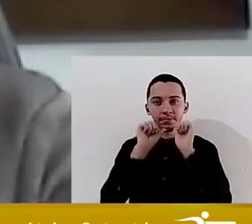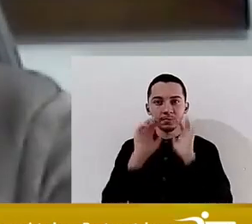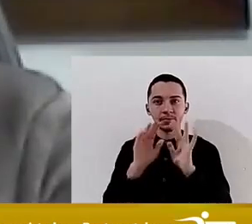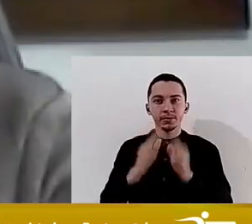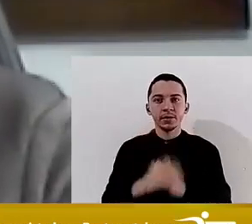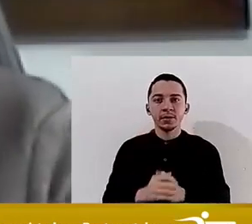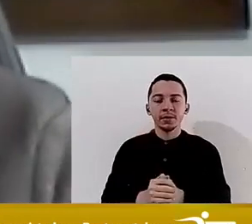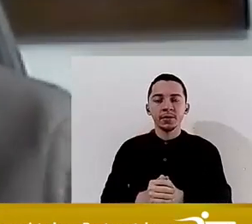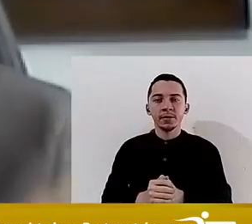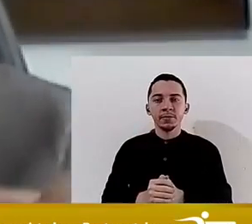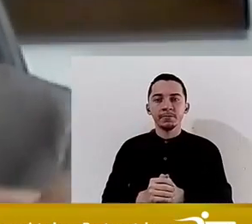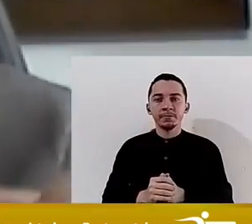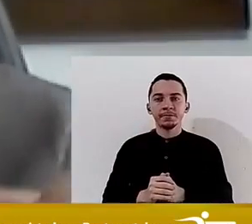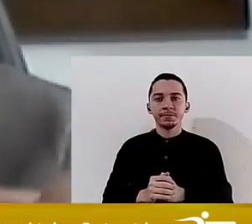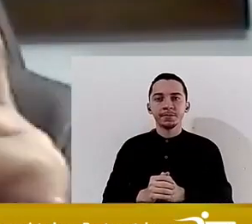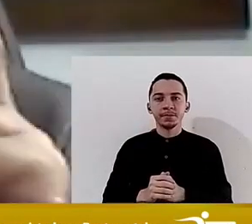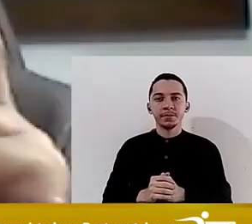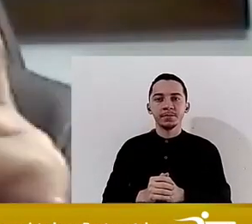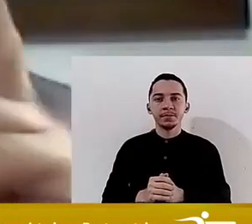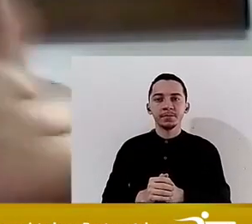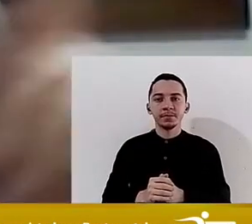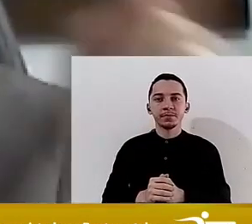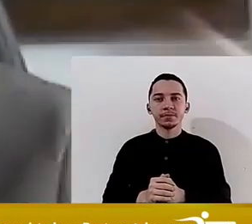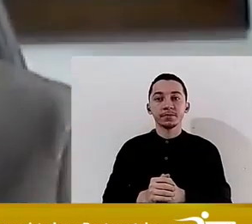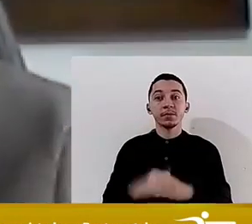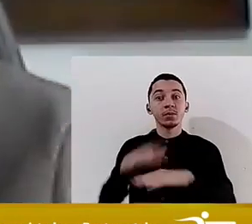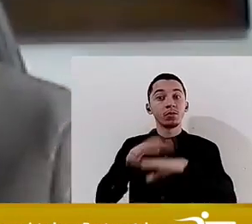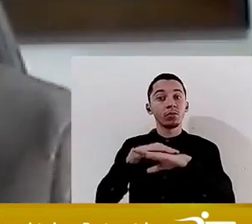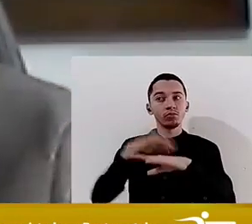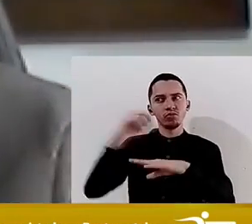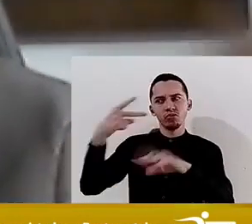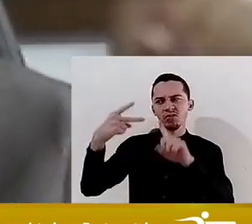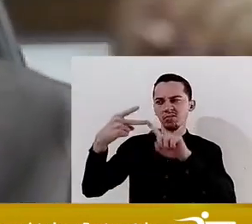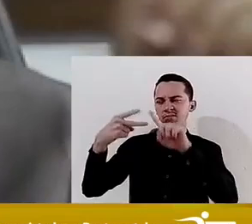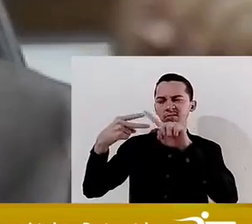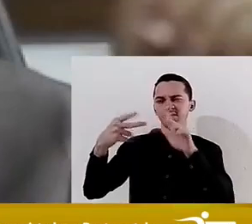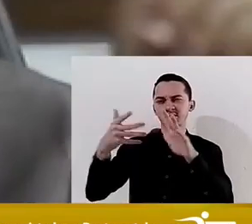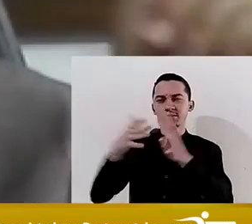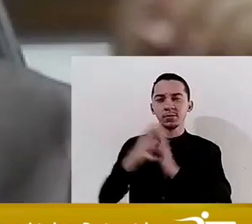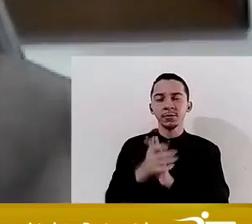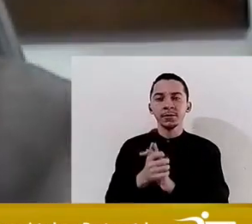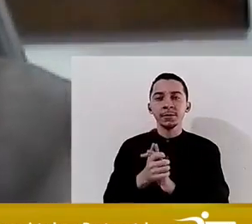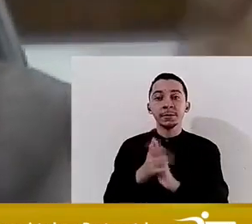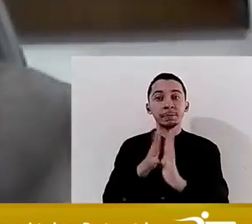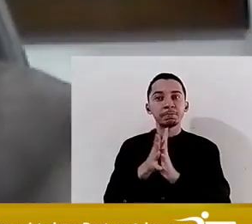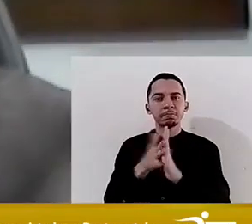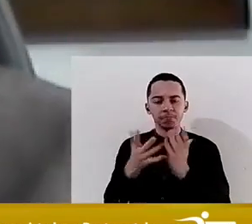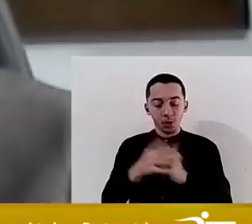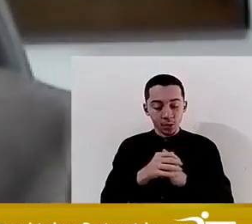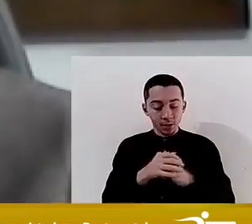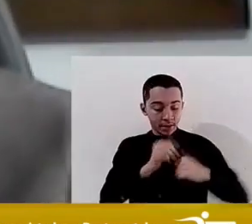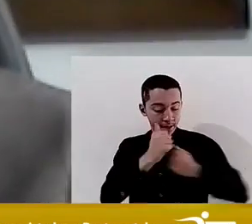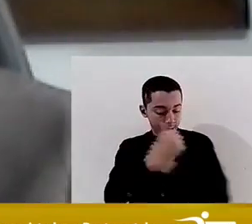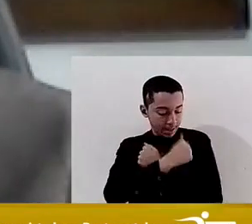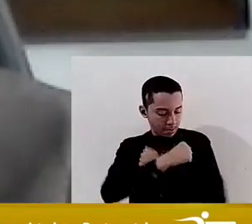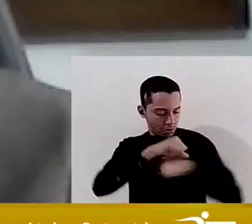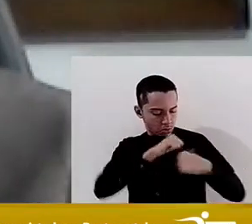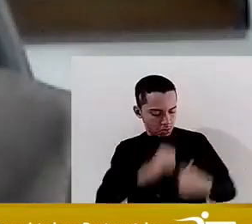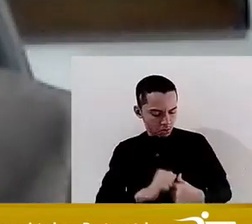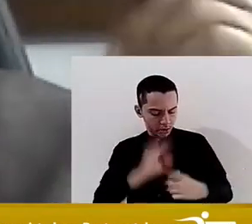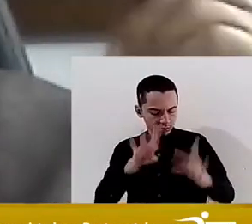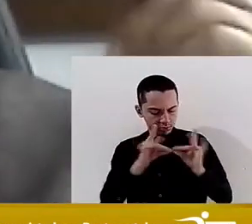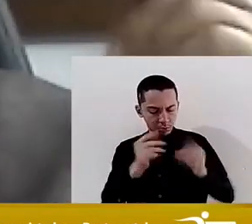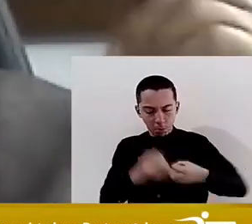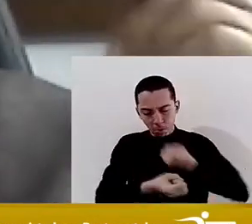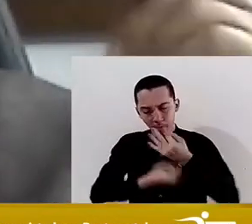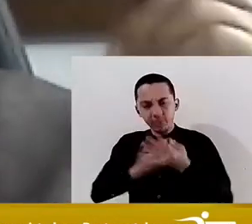entonces Él procura dos cosas. La una es el amor nacido de corazón puro. Y la